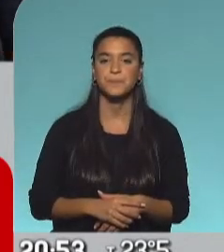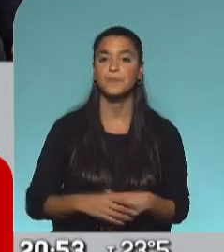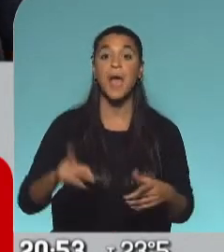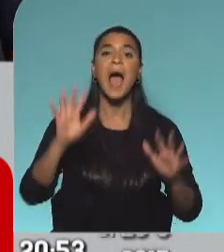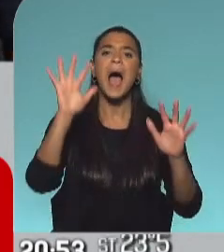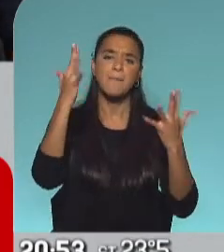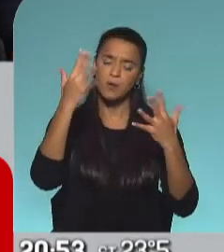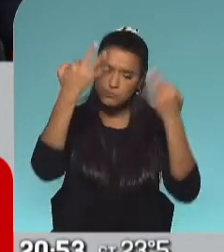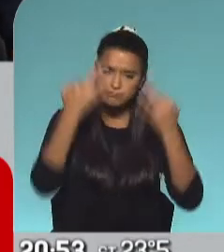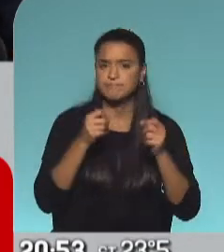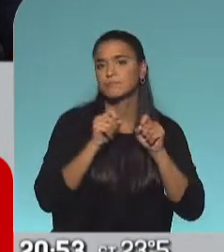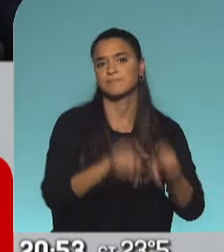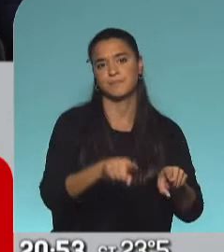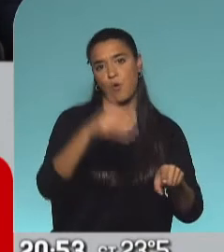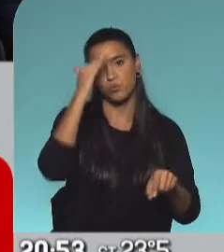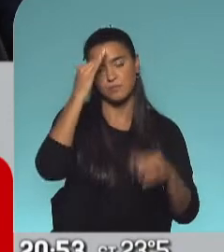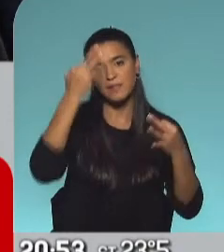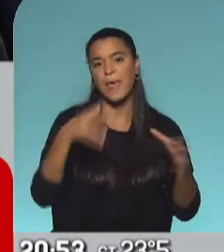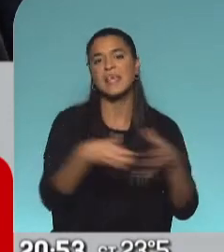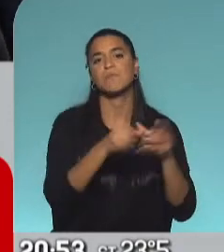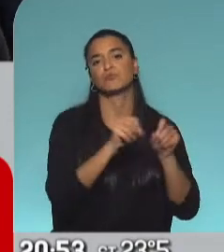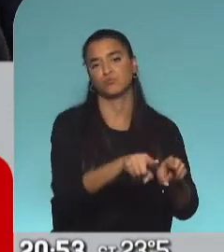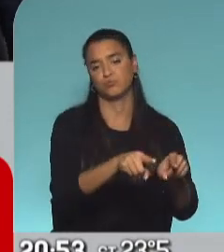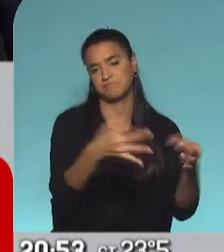El aplauso le corresponde a Guzmán y a su equipo.